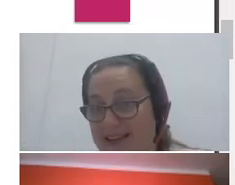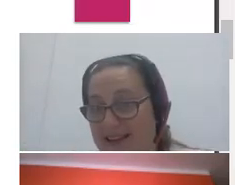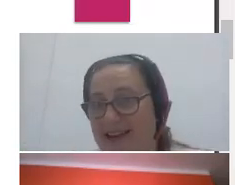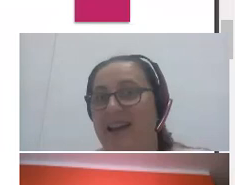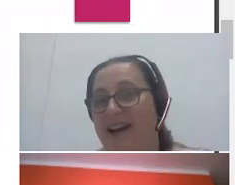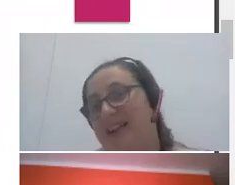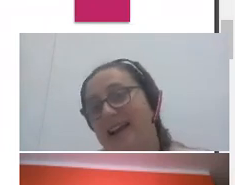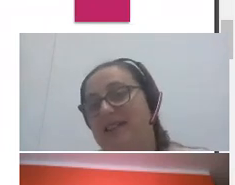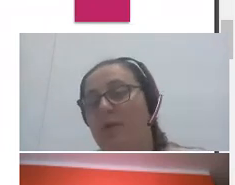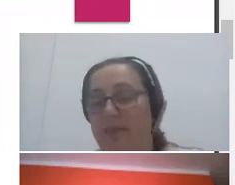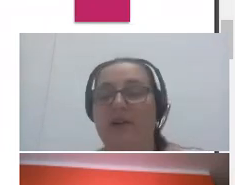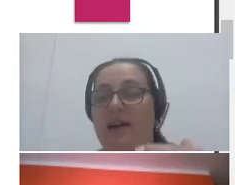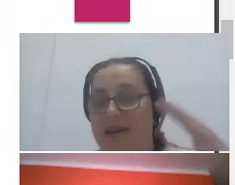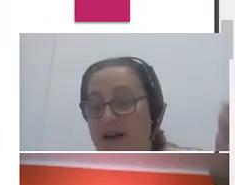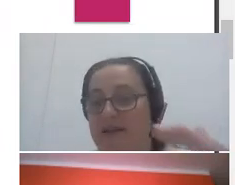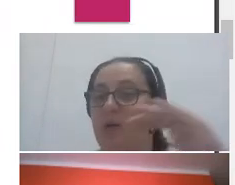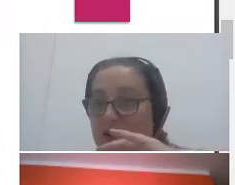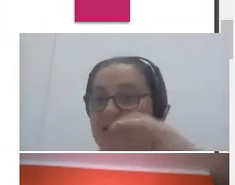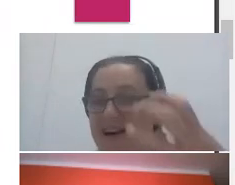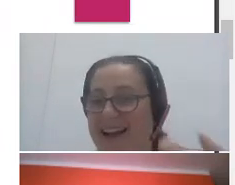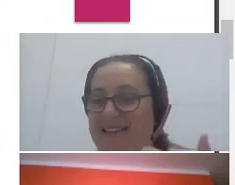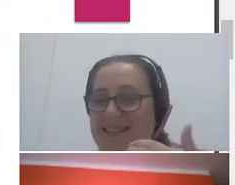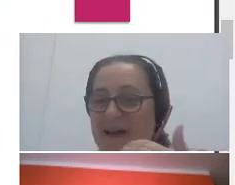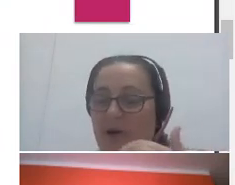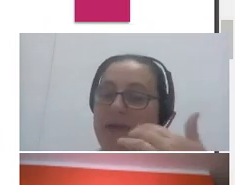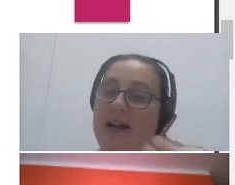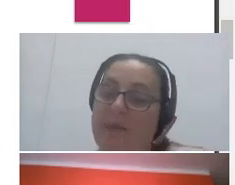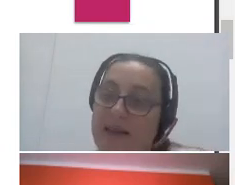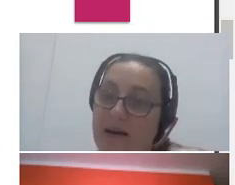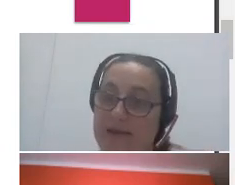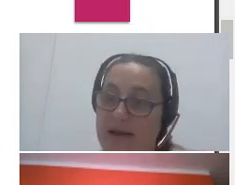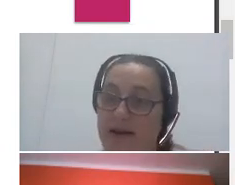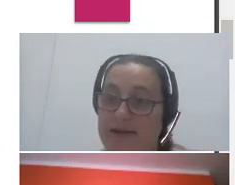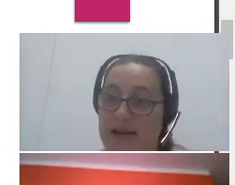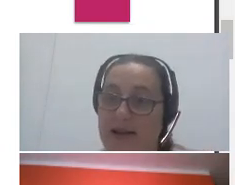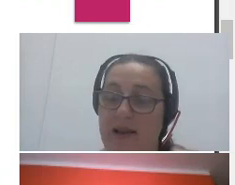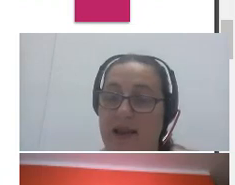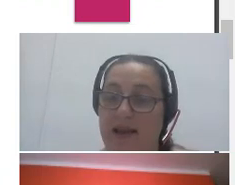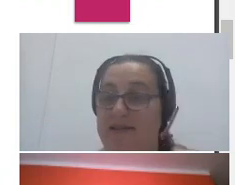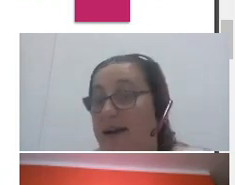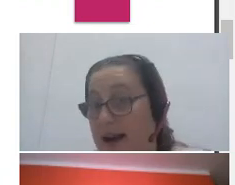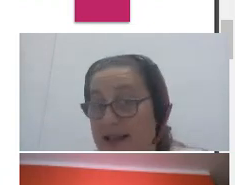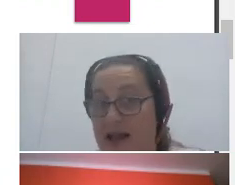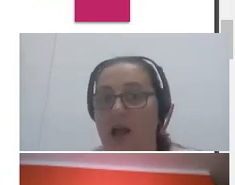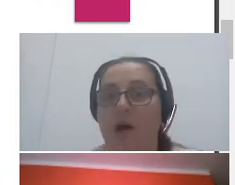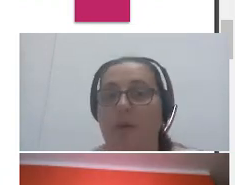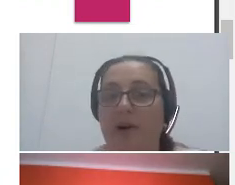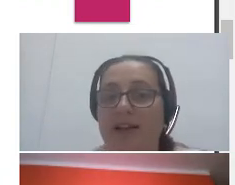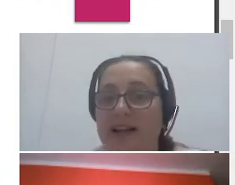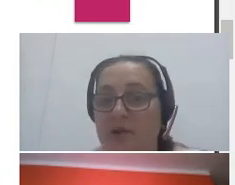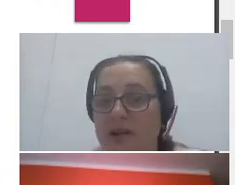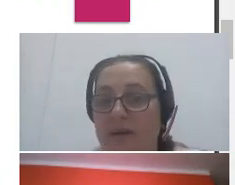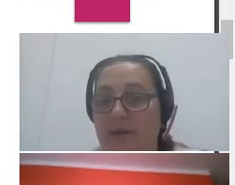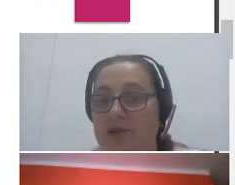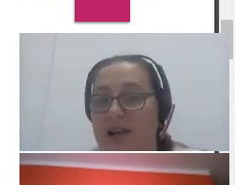¿sí? En este caso, perdón, la epidermis, si se rompiera la epidermis se sangraría, pero en